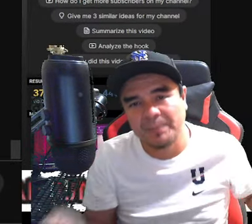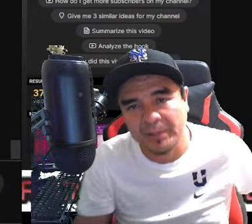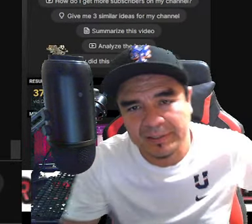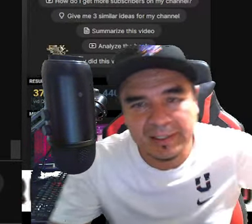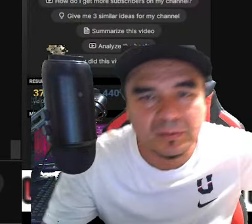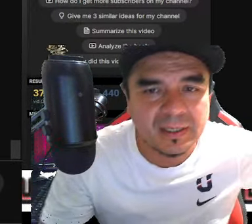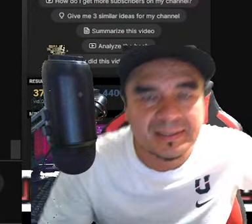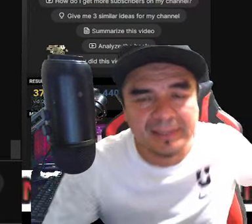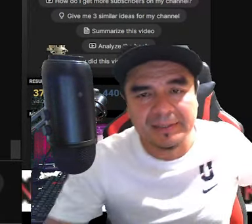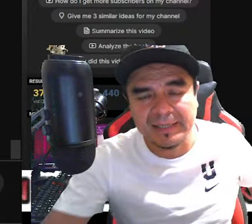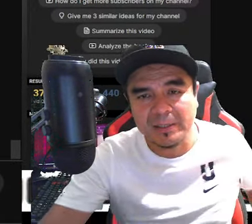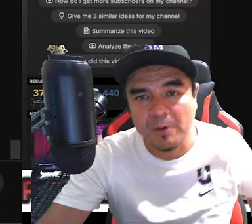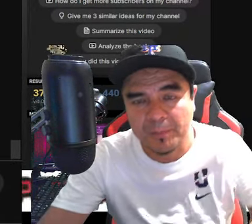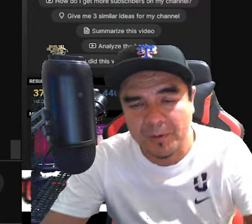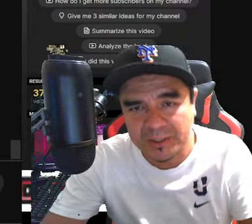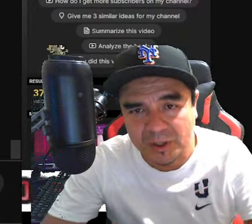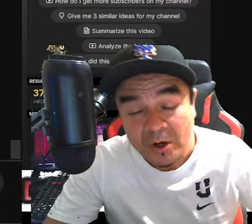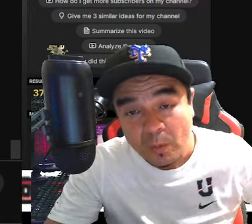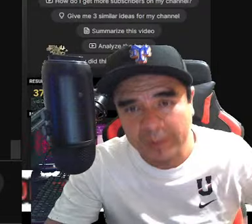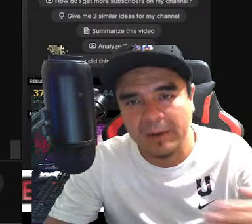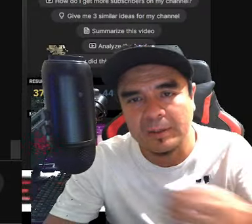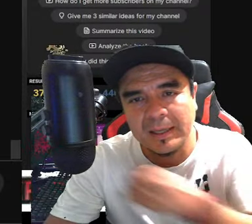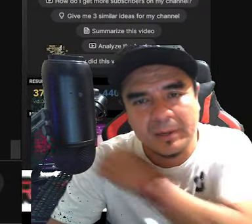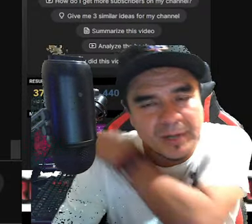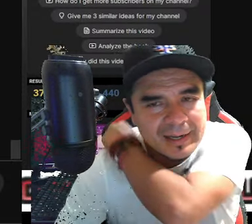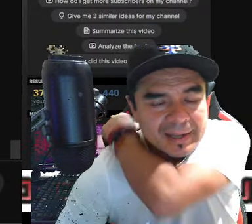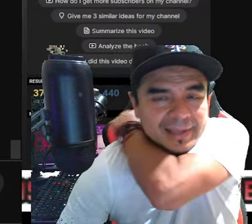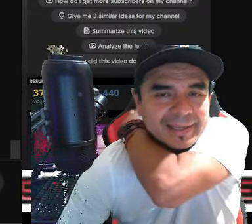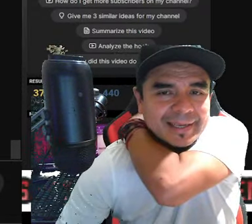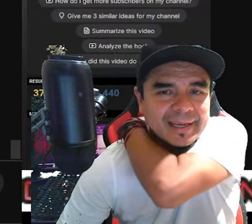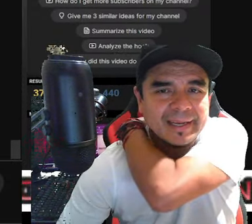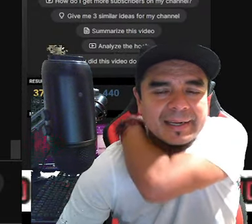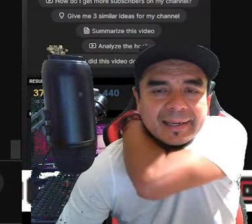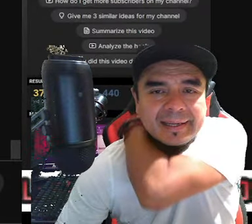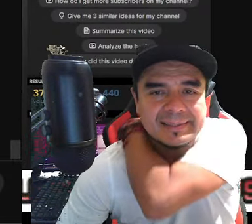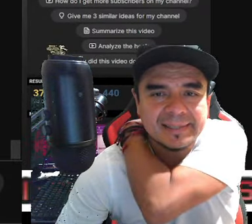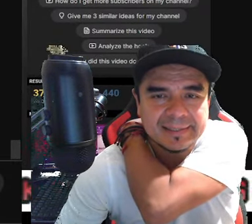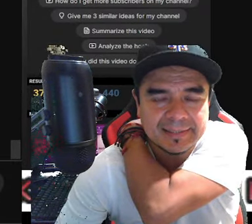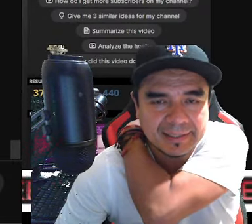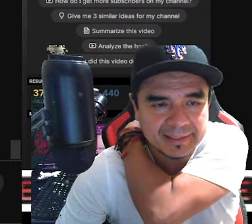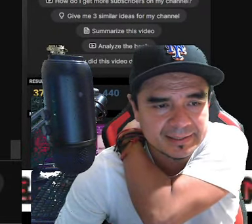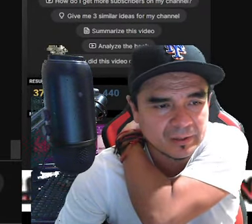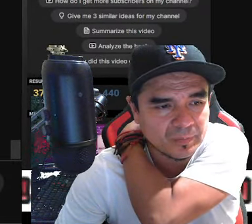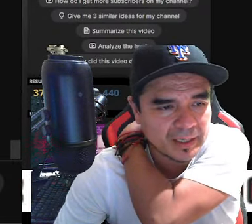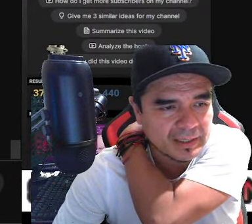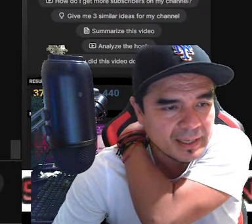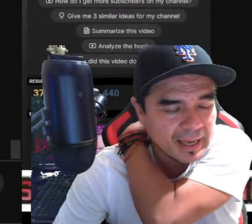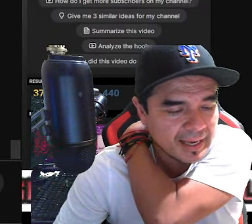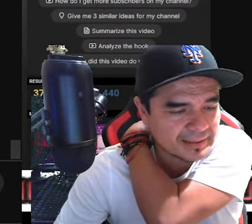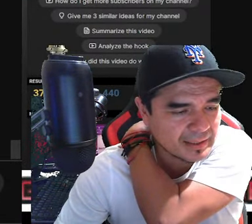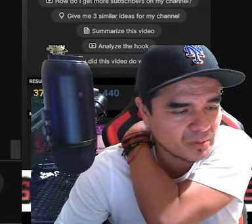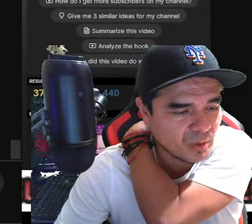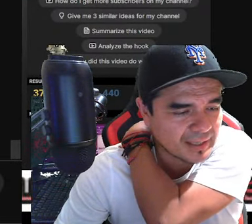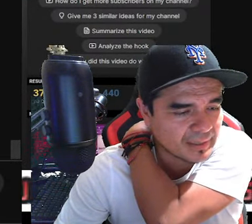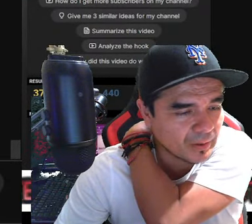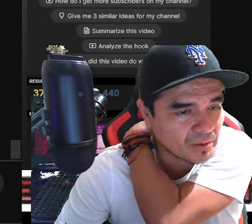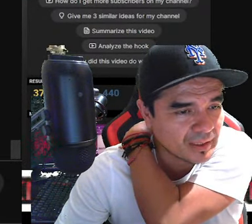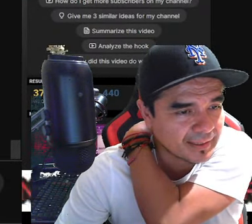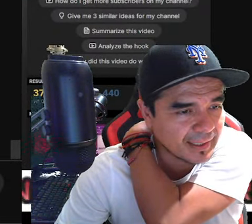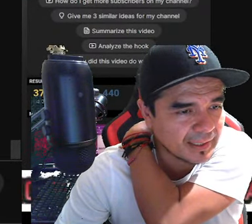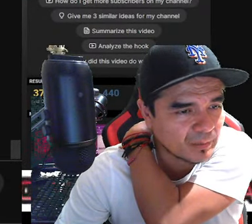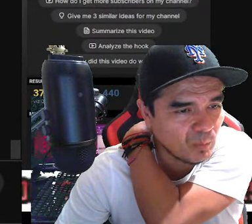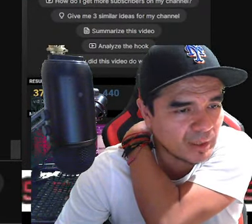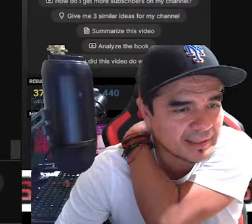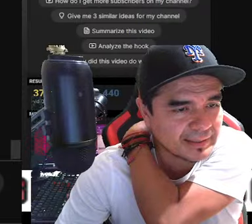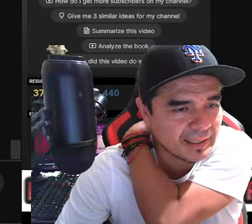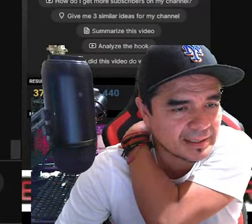me despido, que tengan una excelente tarde, buen provecho, buena jornada laboral y que regresen con bien hasta su casa, amigos. Que